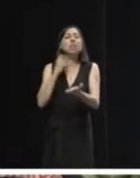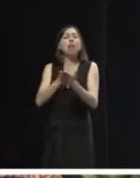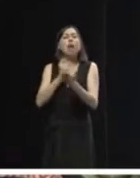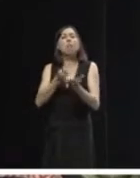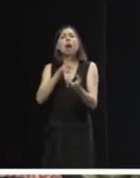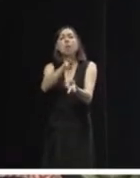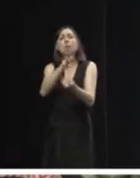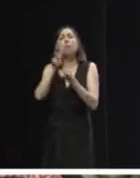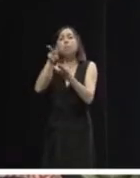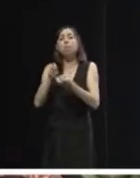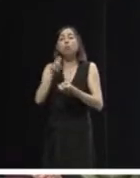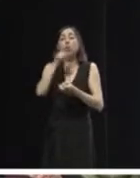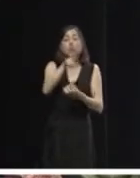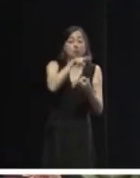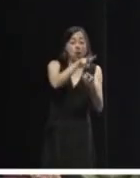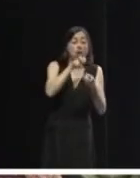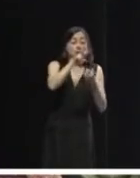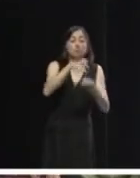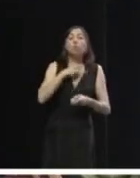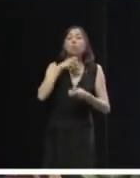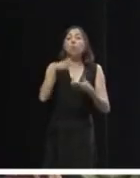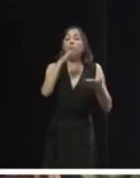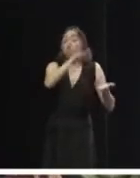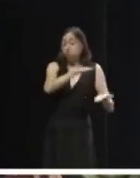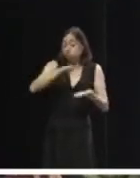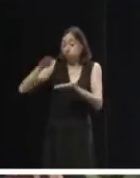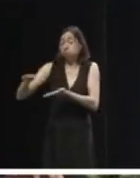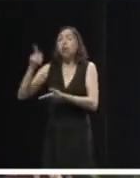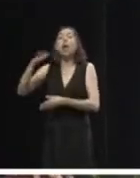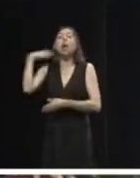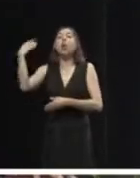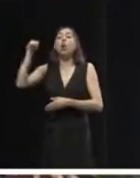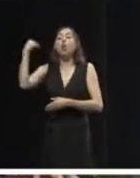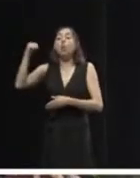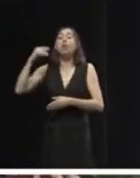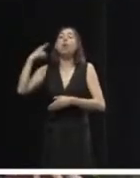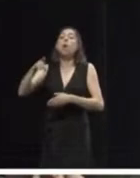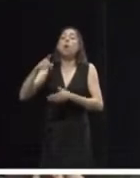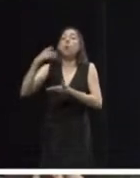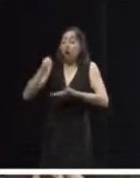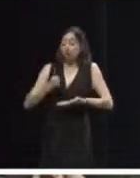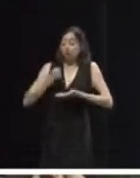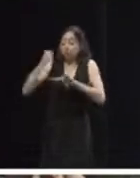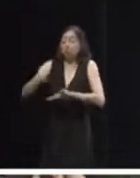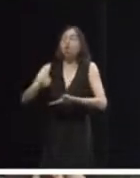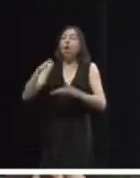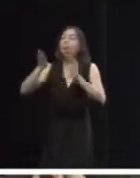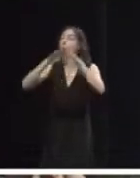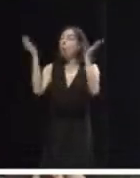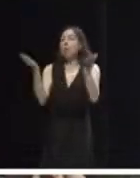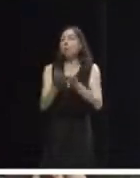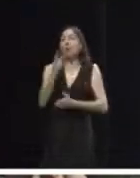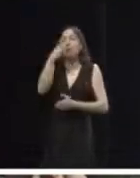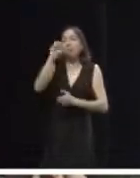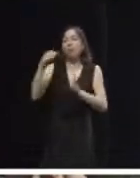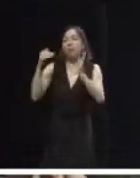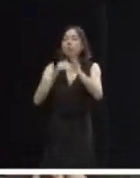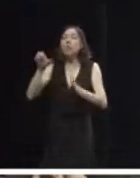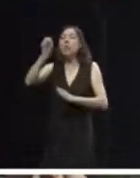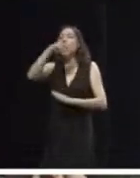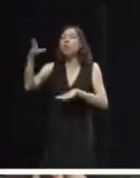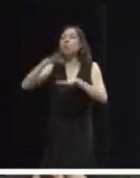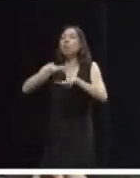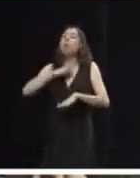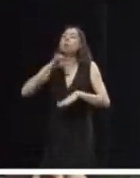podamos dar a los jóvenes andaluces una herencia universal de 20.000 euros para que puedan tener un empleo o se puedan formar.